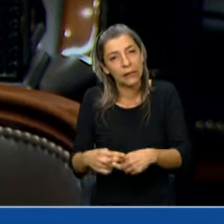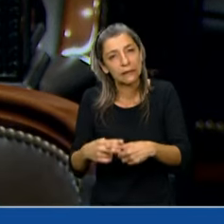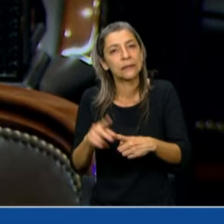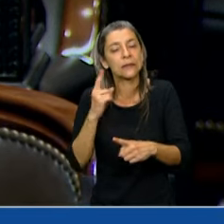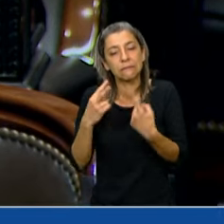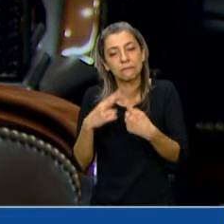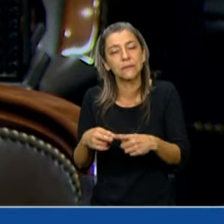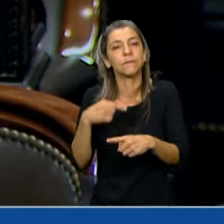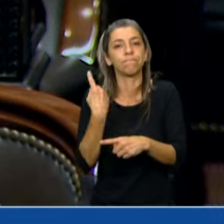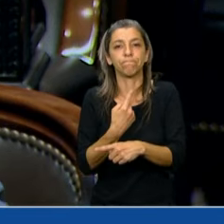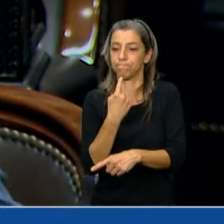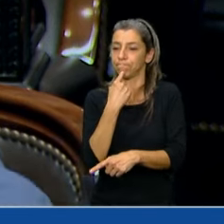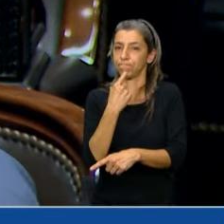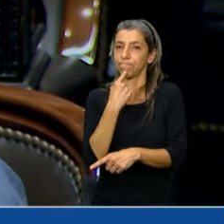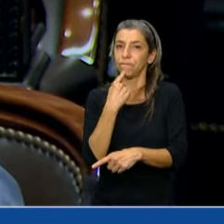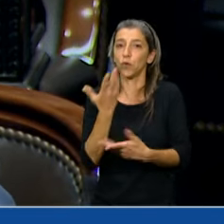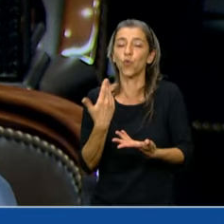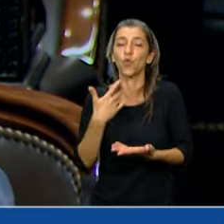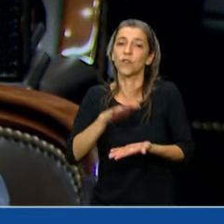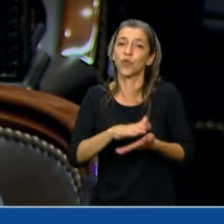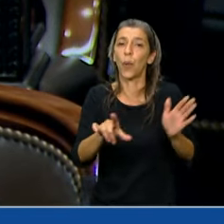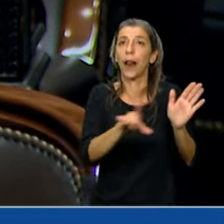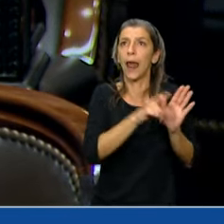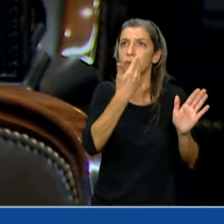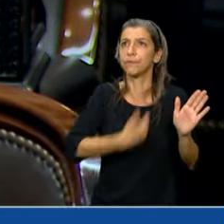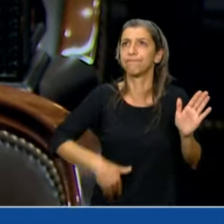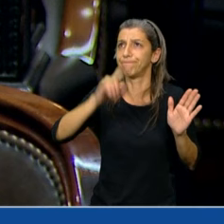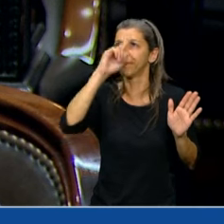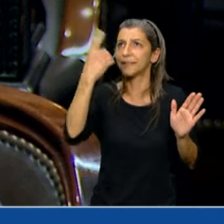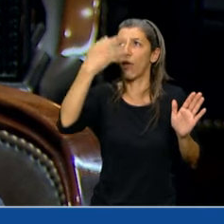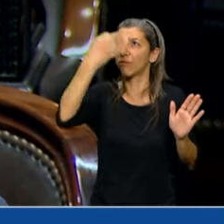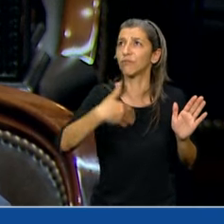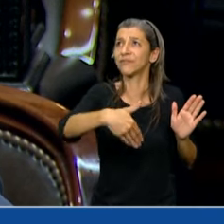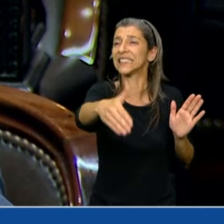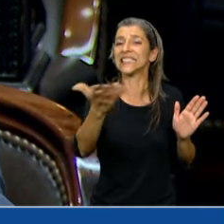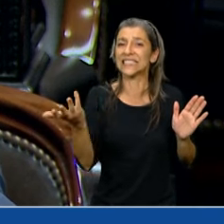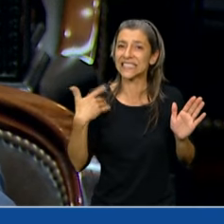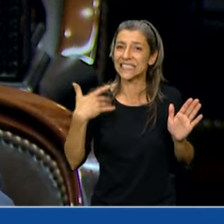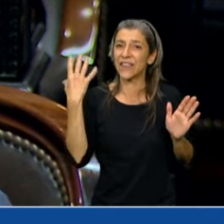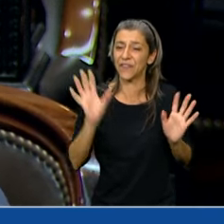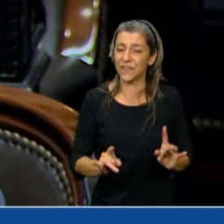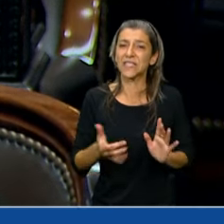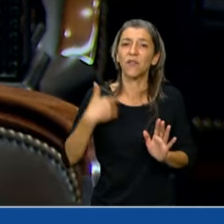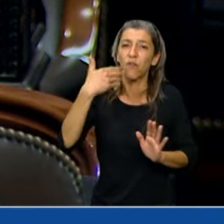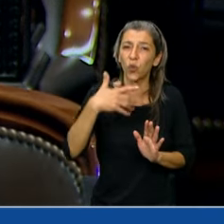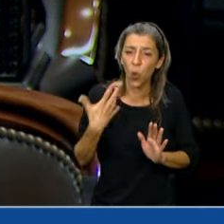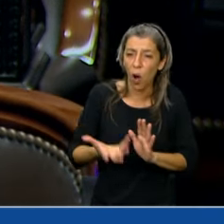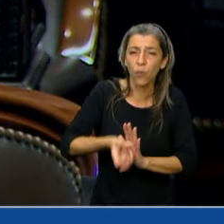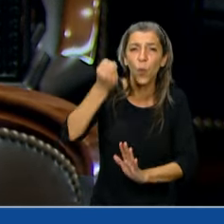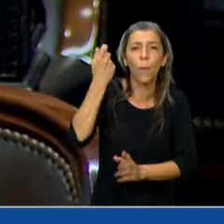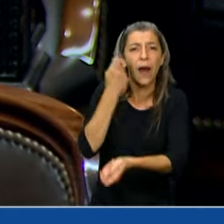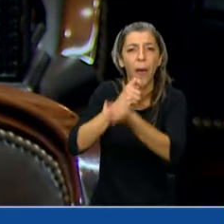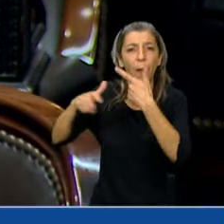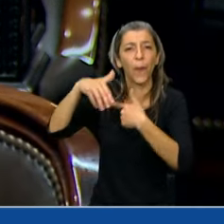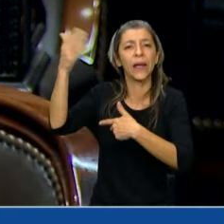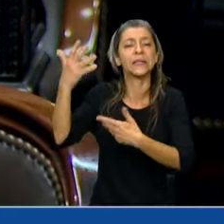nos genera dudas que esto llegue a ser una ley que le de futuro a la explotación y a la exportación de en este caso